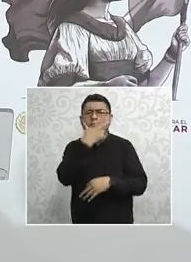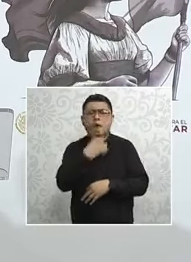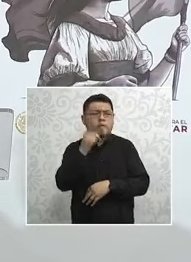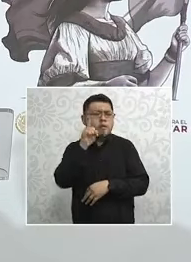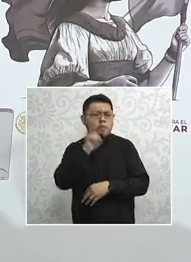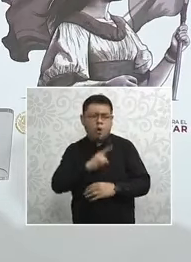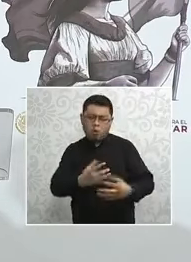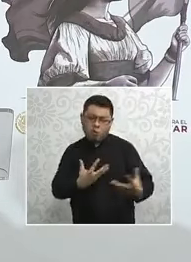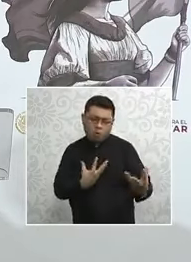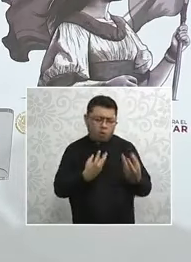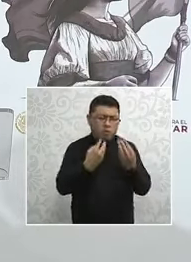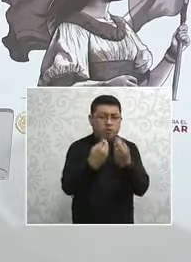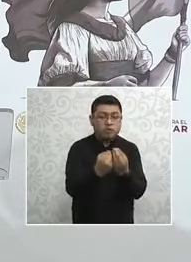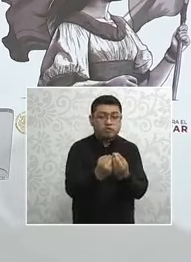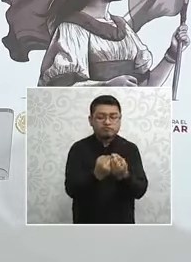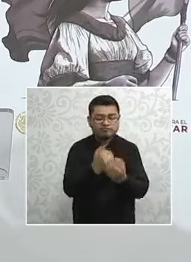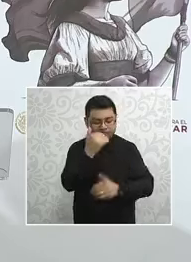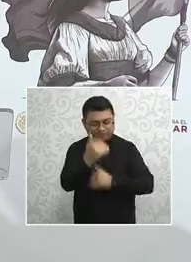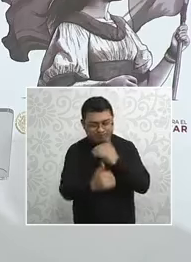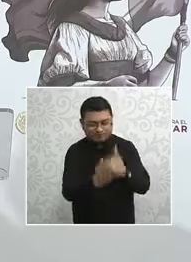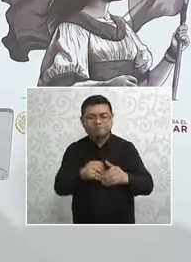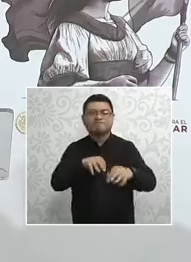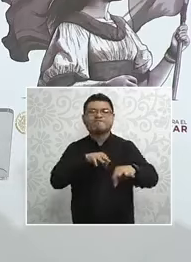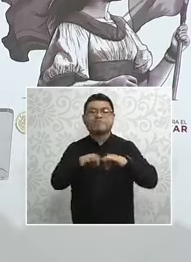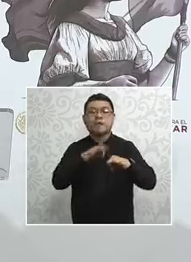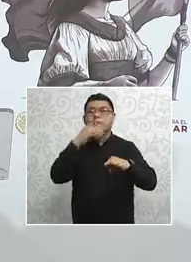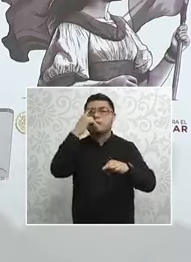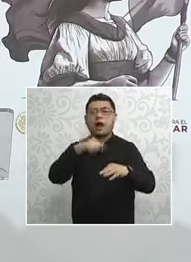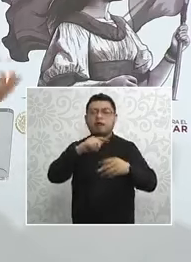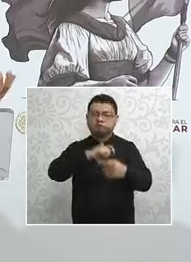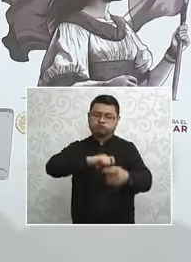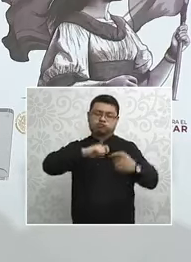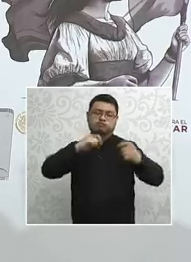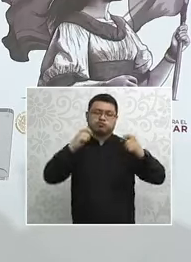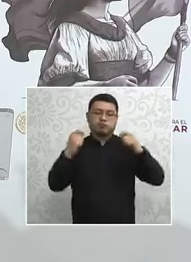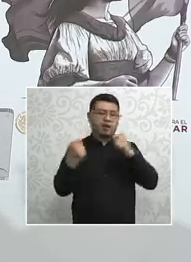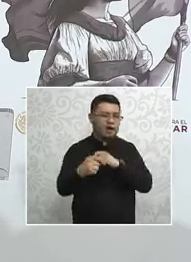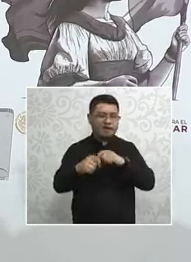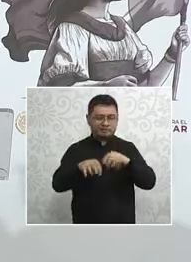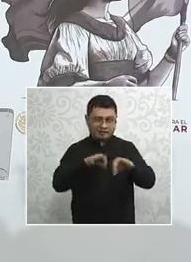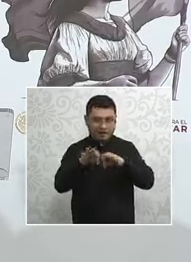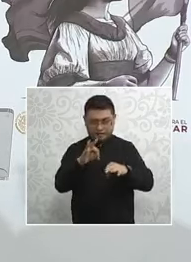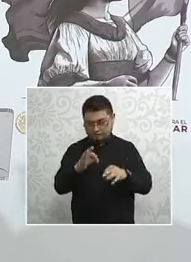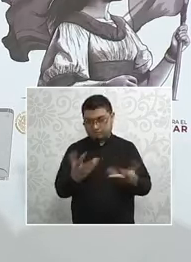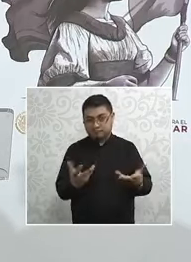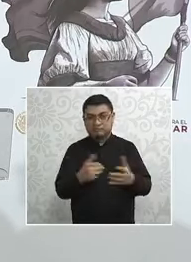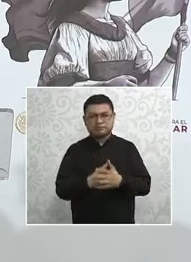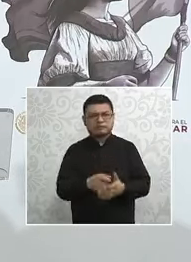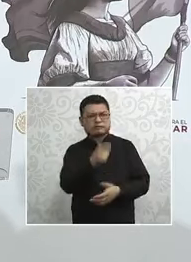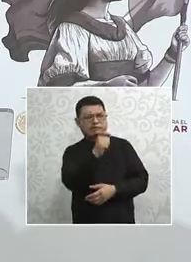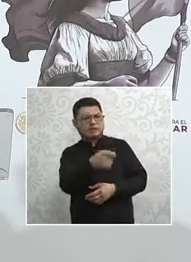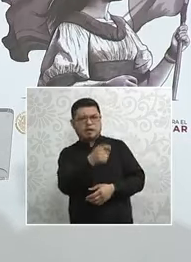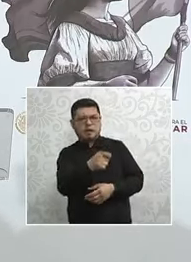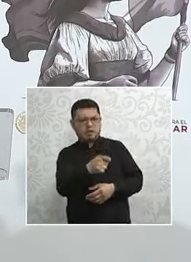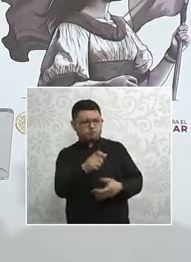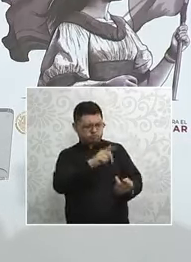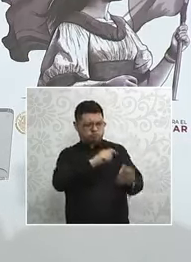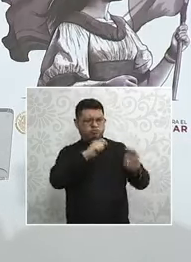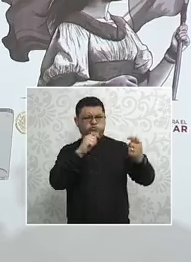segundo piso de la cuarta transformación Qué es la cuarta transformación bueno México ha